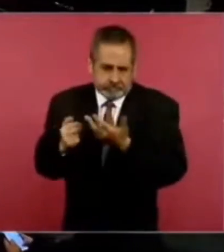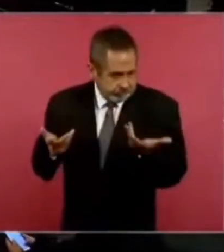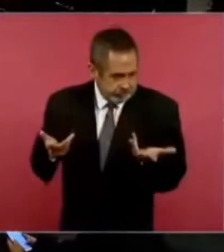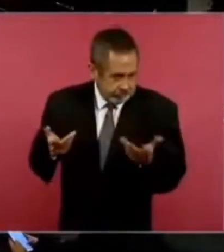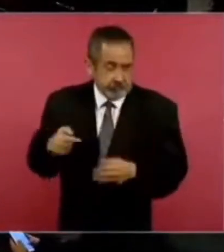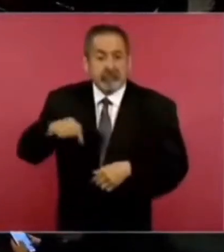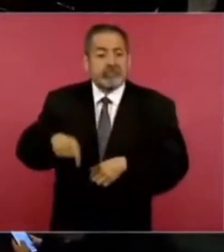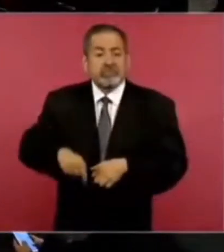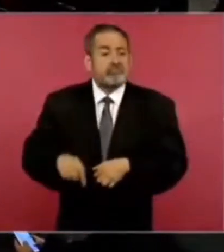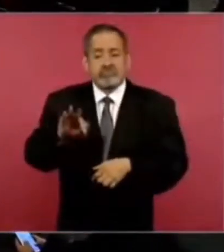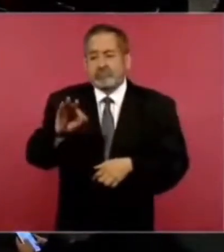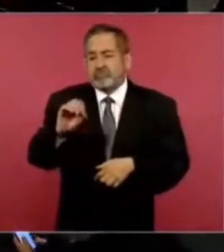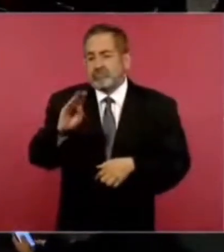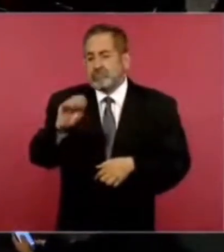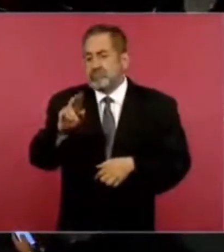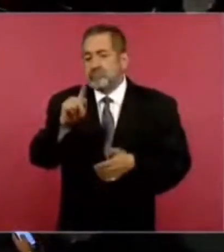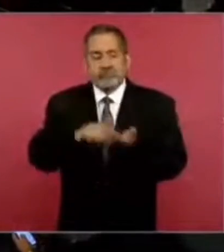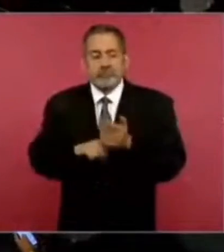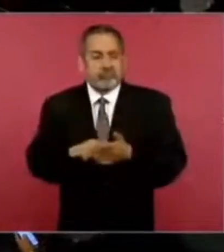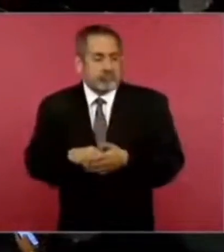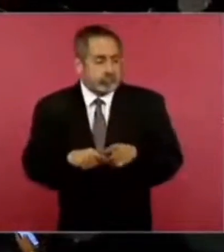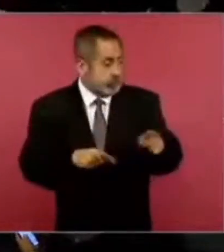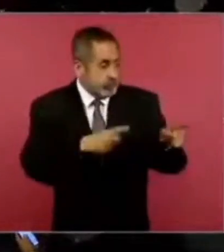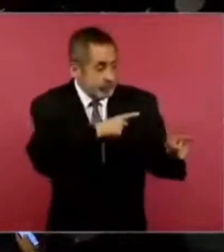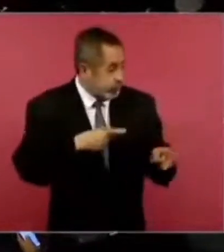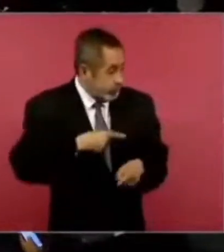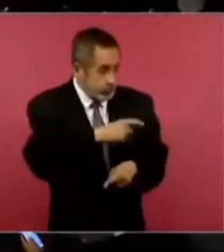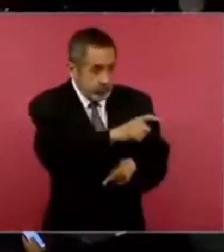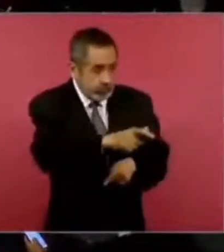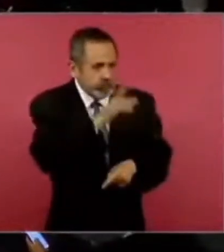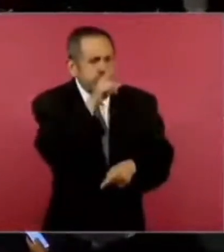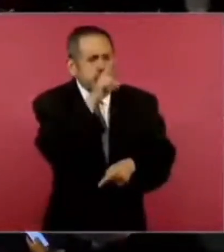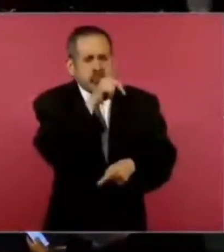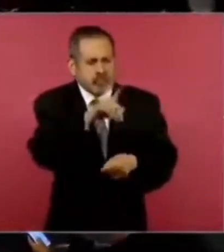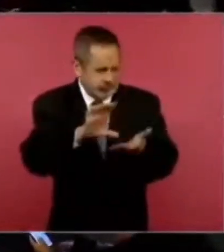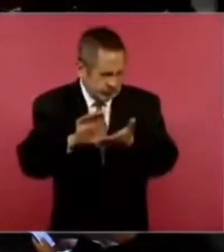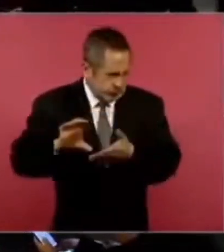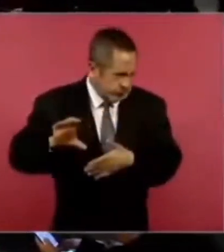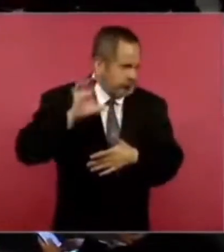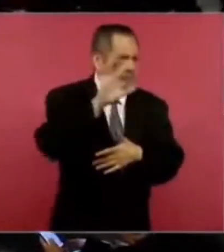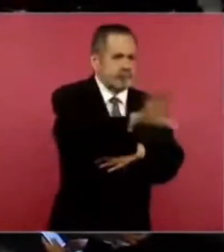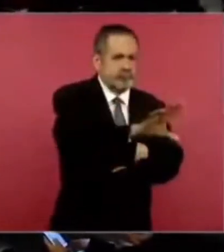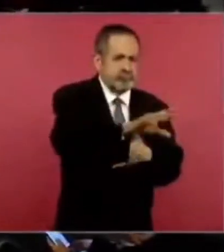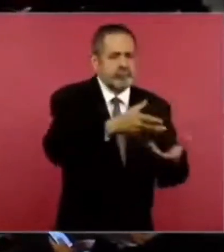pero si ellos quieren buscar un arreglo, pagar,